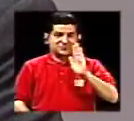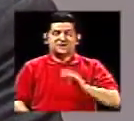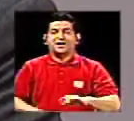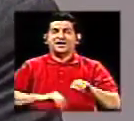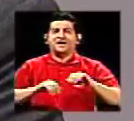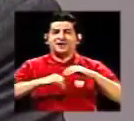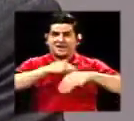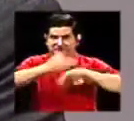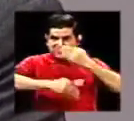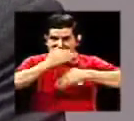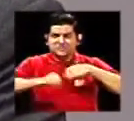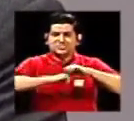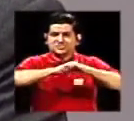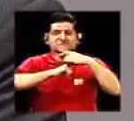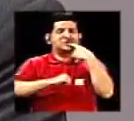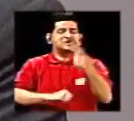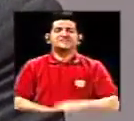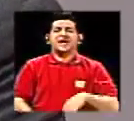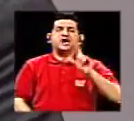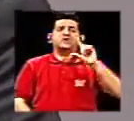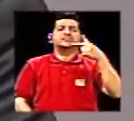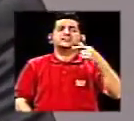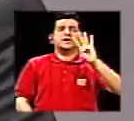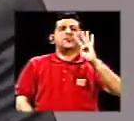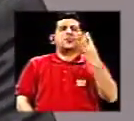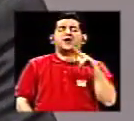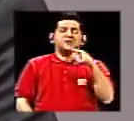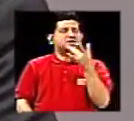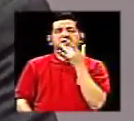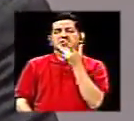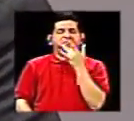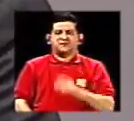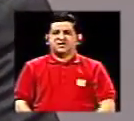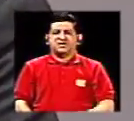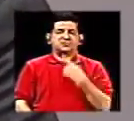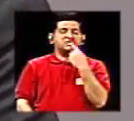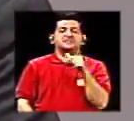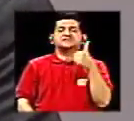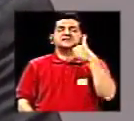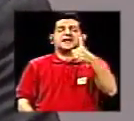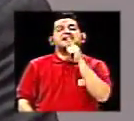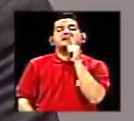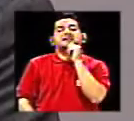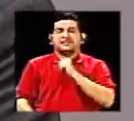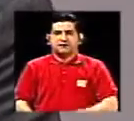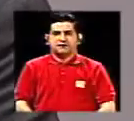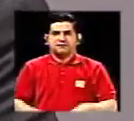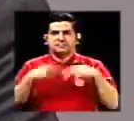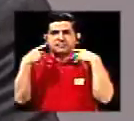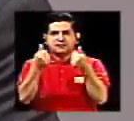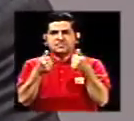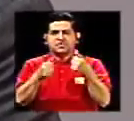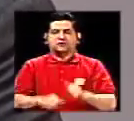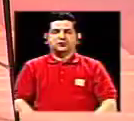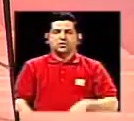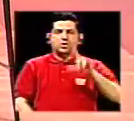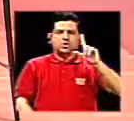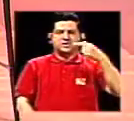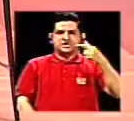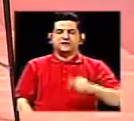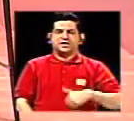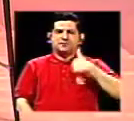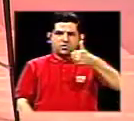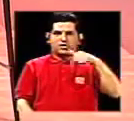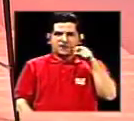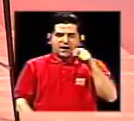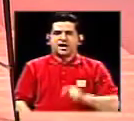decían que igual, que Luis Guillermo era cuarto y no era el candidato preferido, ya decían quién iba a ganar. Y de pronto Luis Guillermo gana la